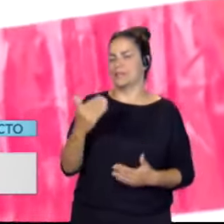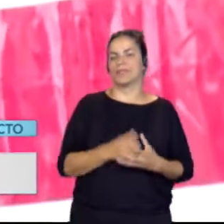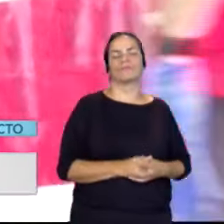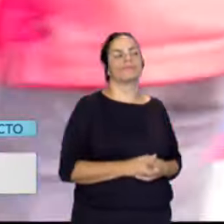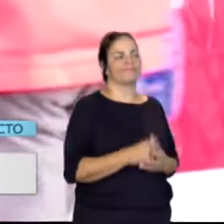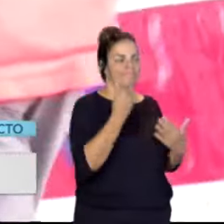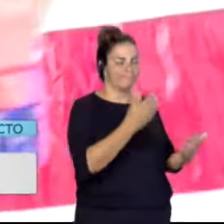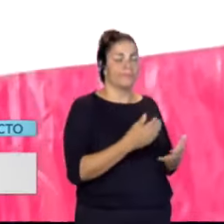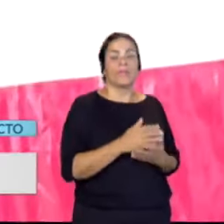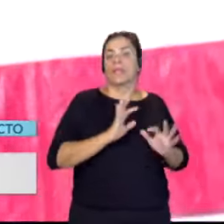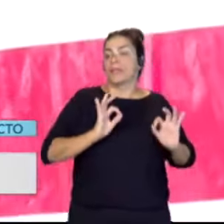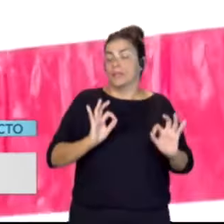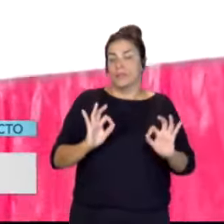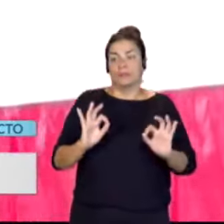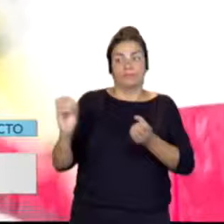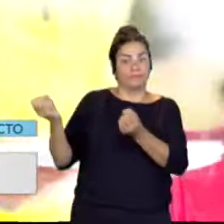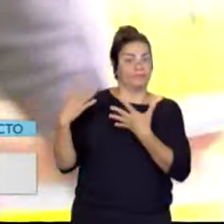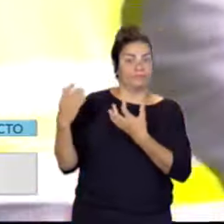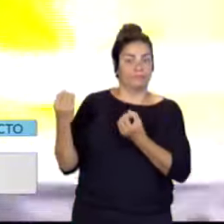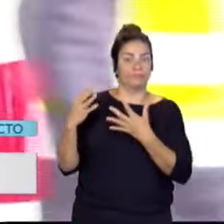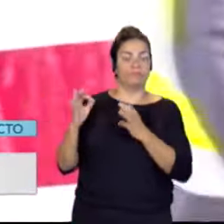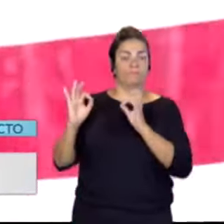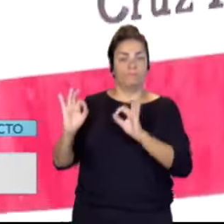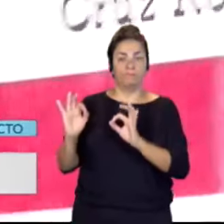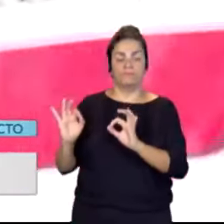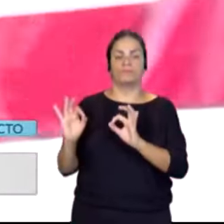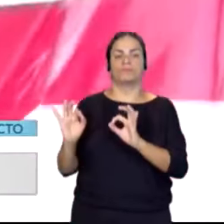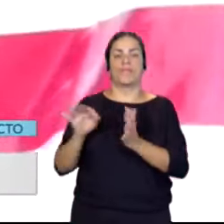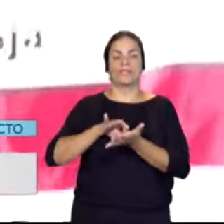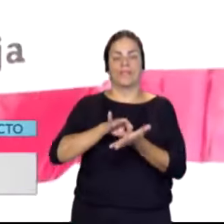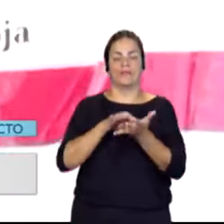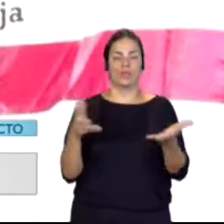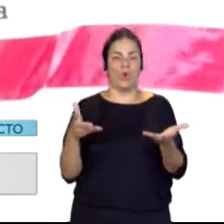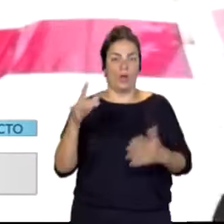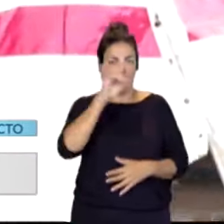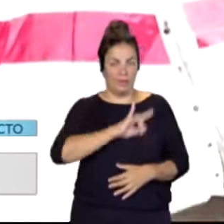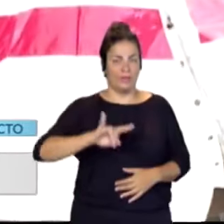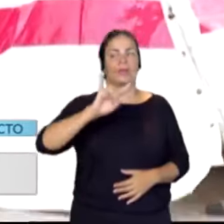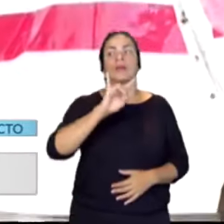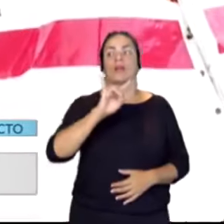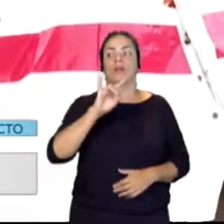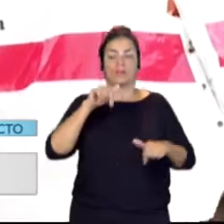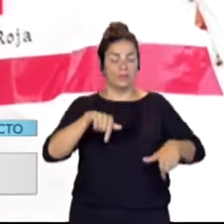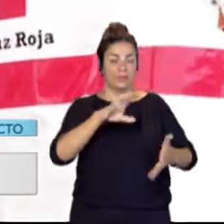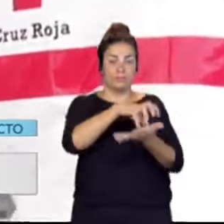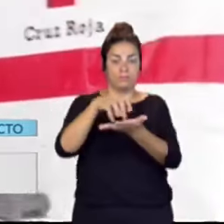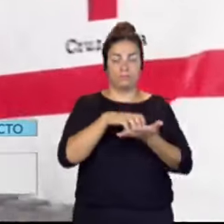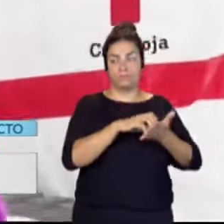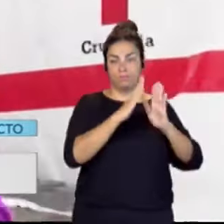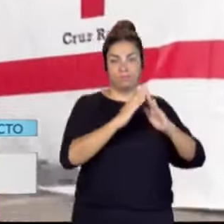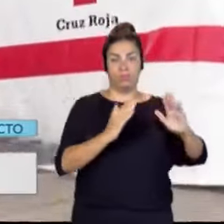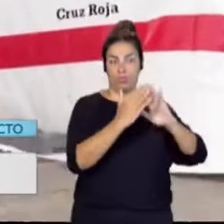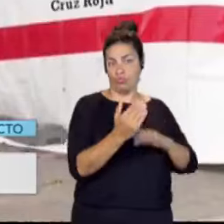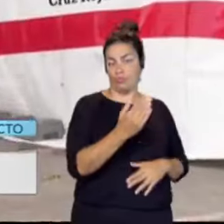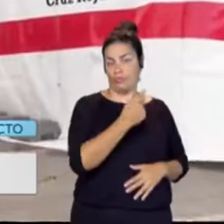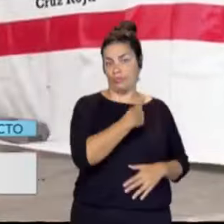pues nos quedamos, Estivali, con esa información que nos está dando pues desde el Servicio de Urgencias Canarias, en lo que se ha montado aquí este dispositivo de Cruz